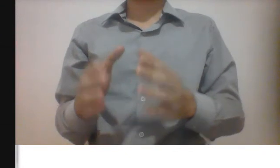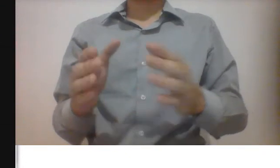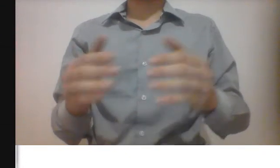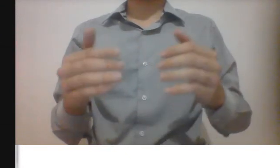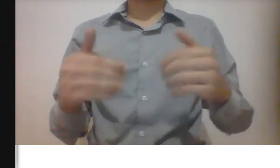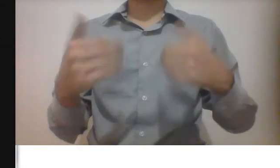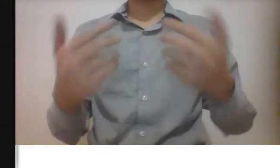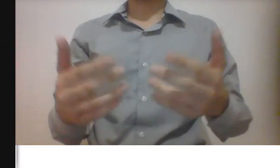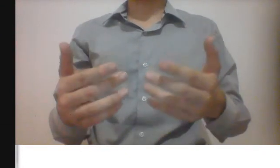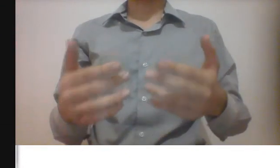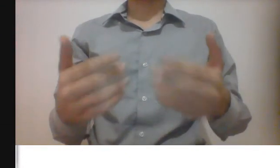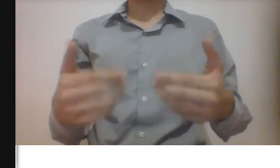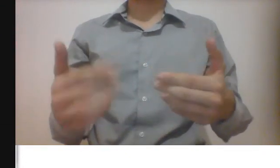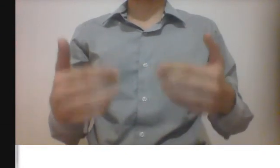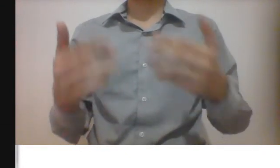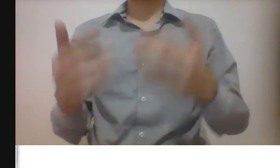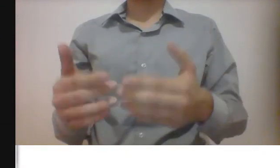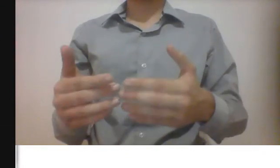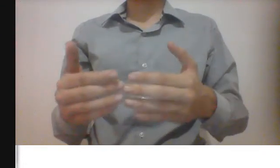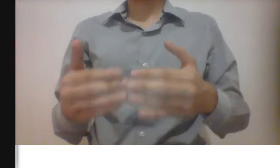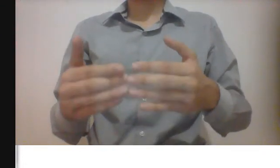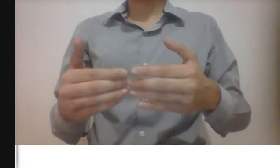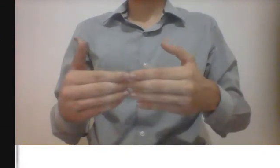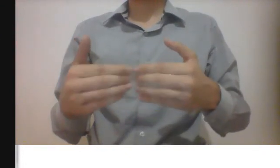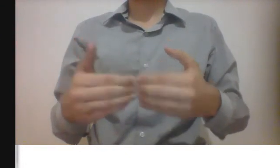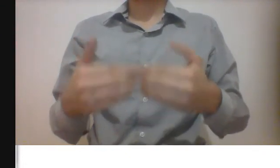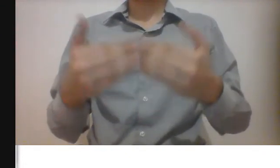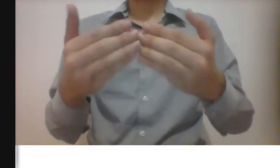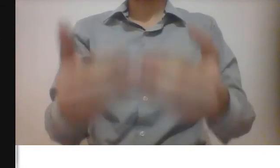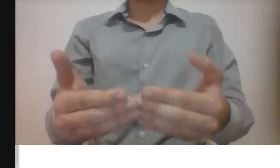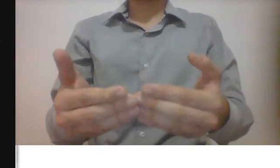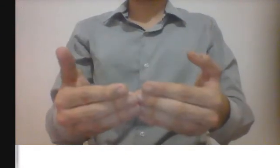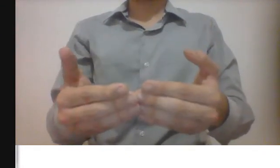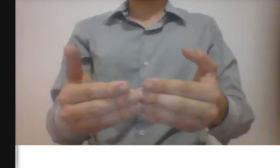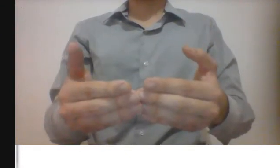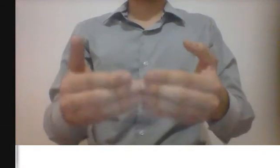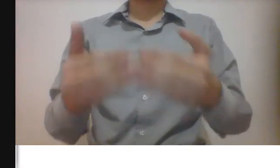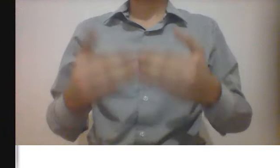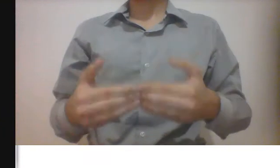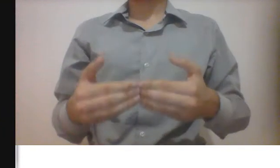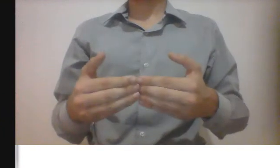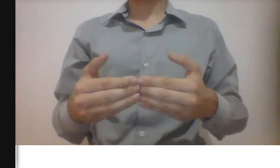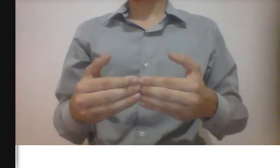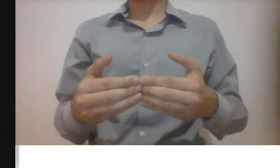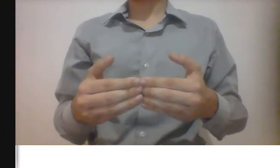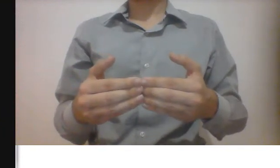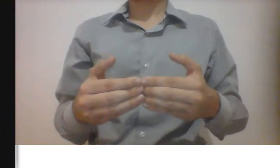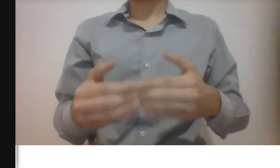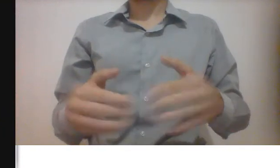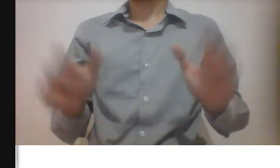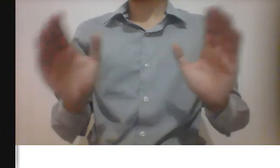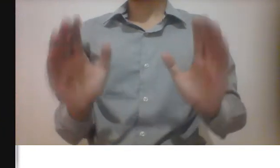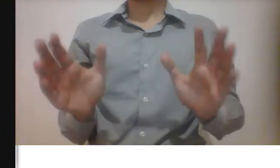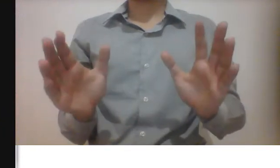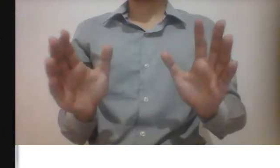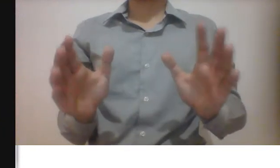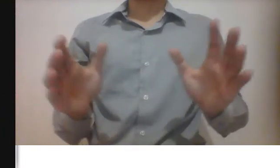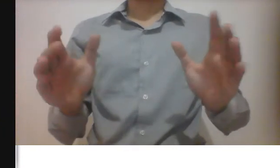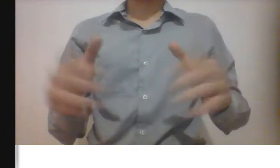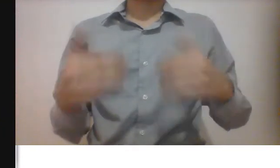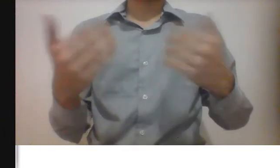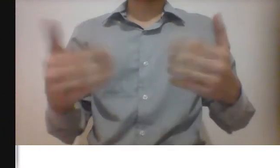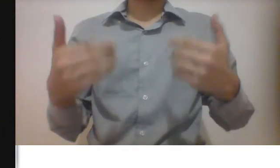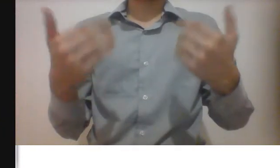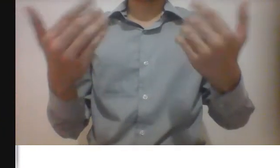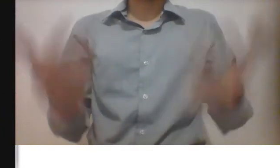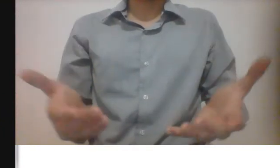financieros se le destaca de que hay irregularidades con los números que declaró al SAT con los que realmente ellos terminan teniendo, lo cual significa que